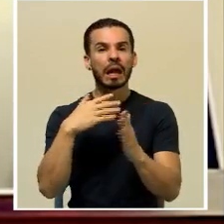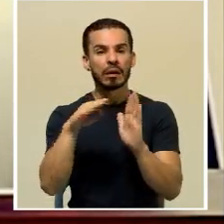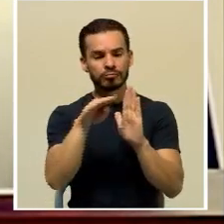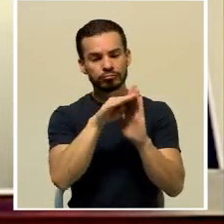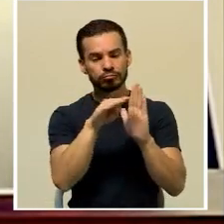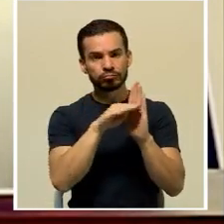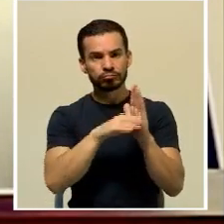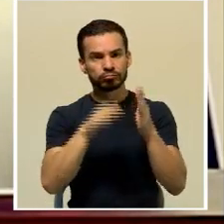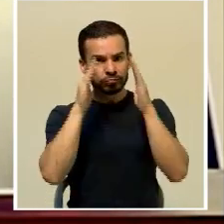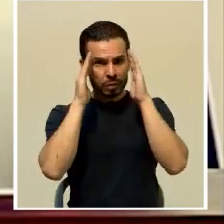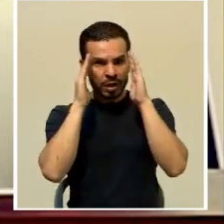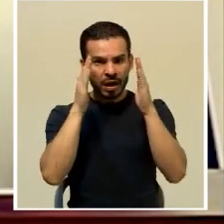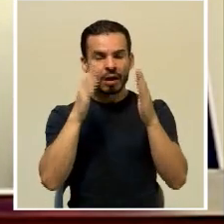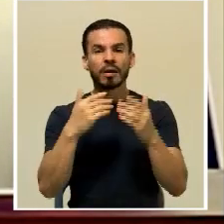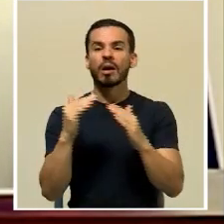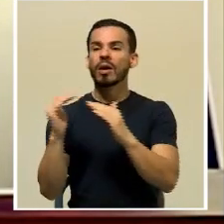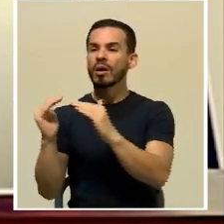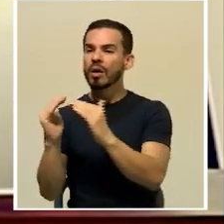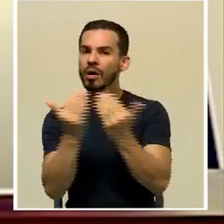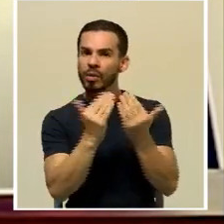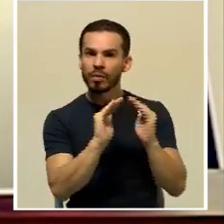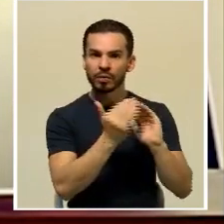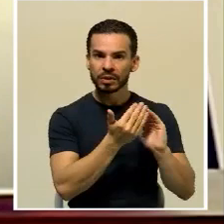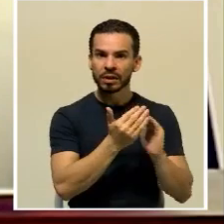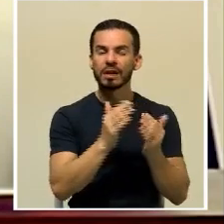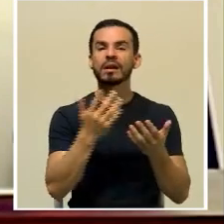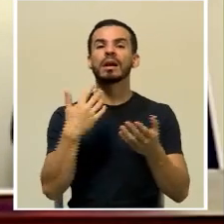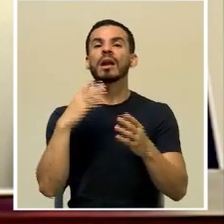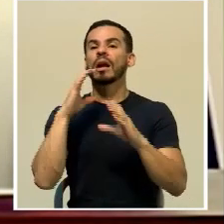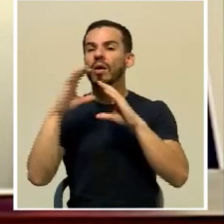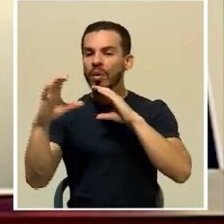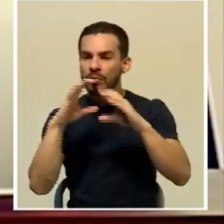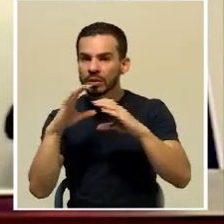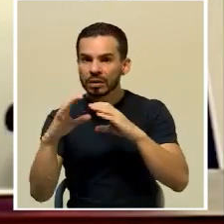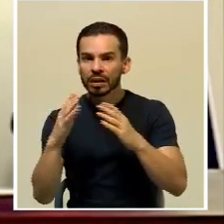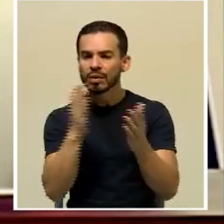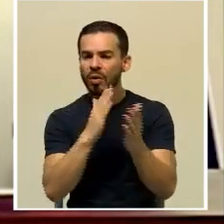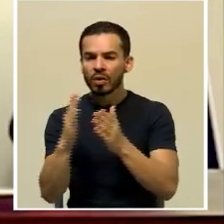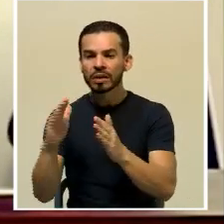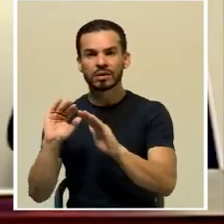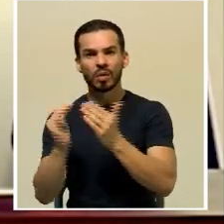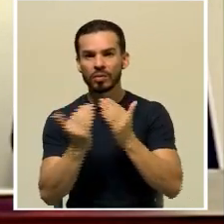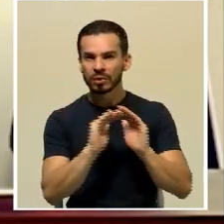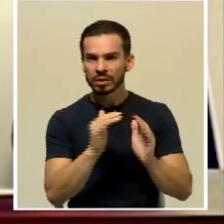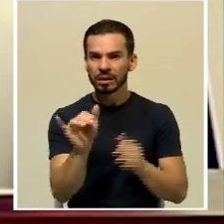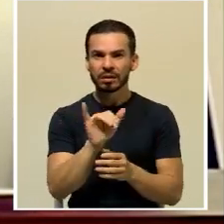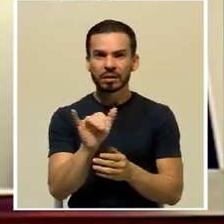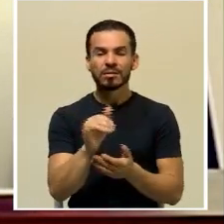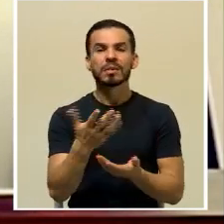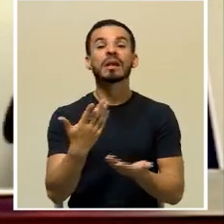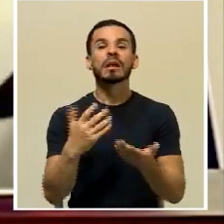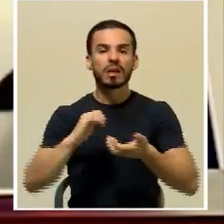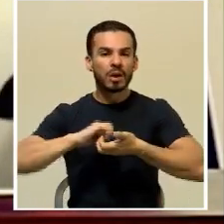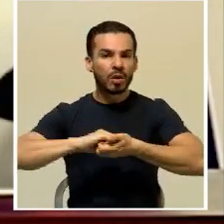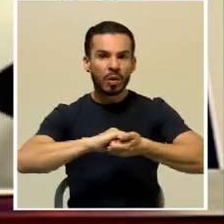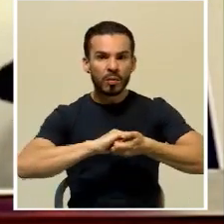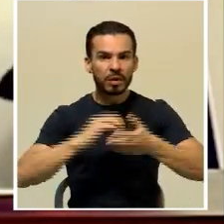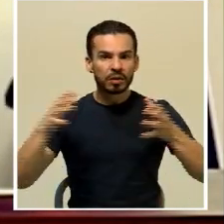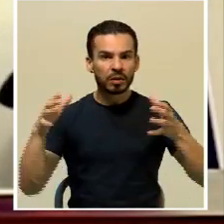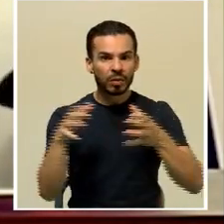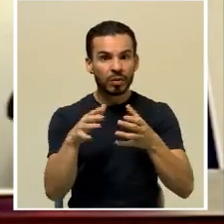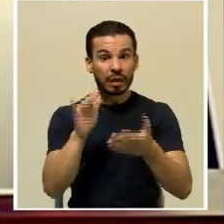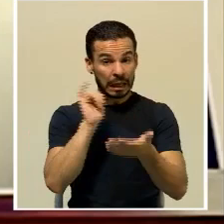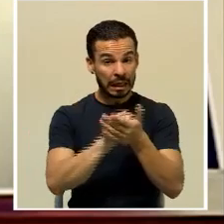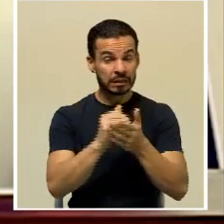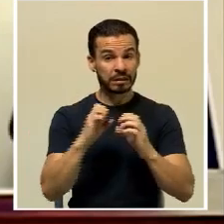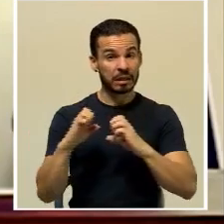medidas comunitarias, la organización comunitaria, la comunicación y la cooperación conjunta, y